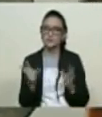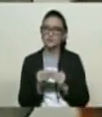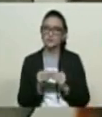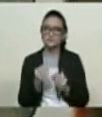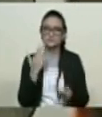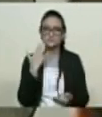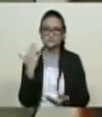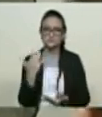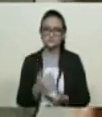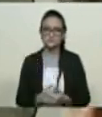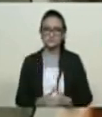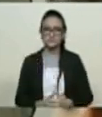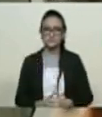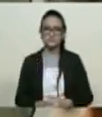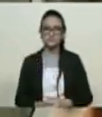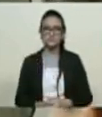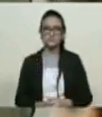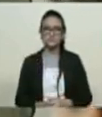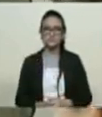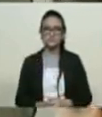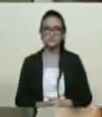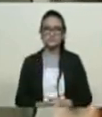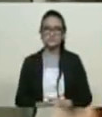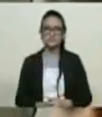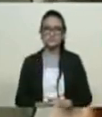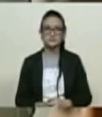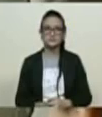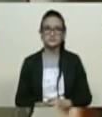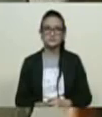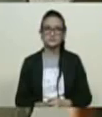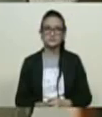Es importante... Ahí tenemos,